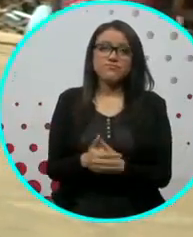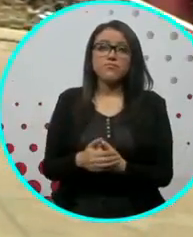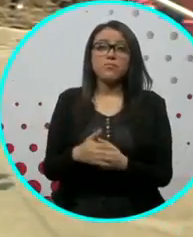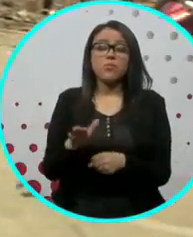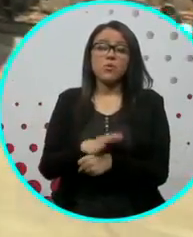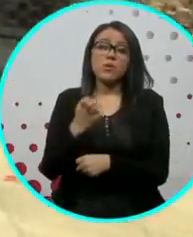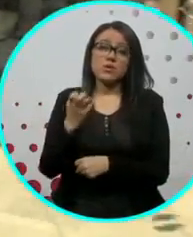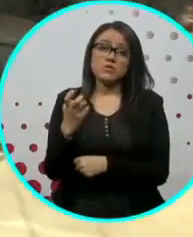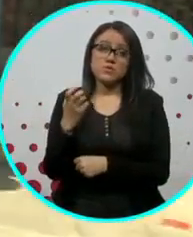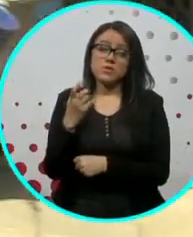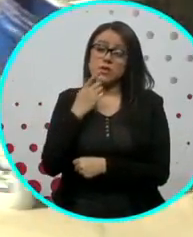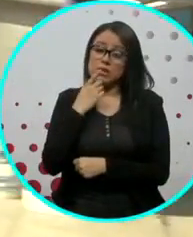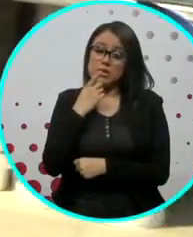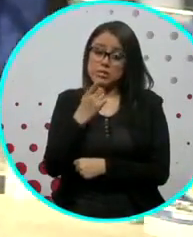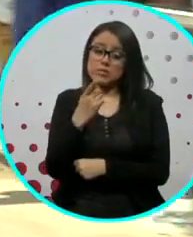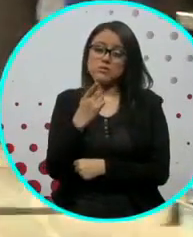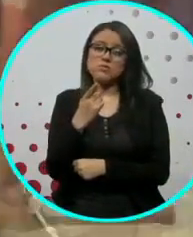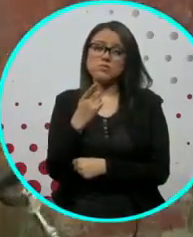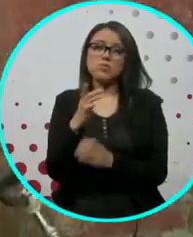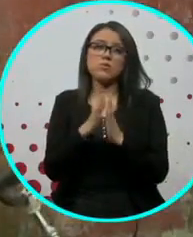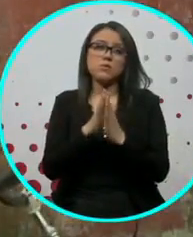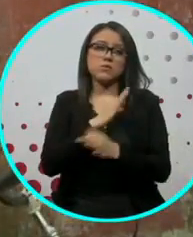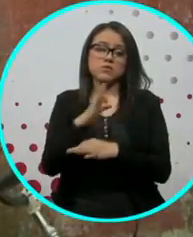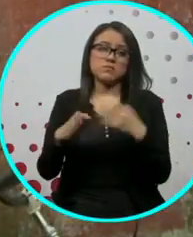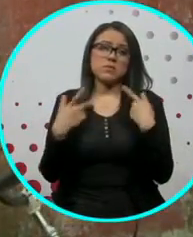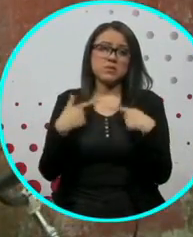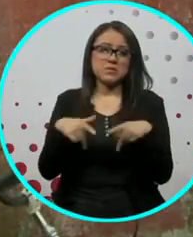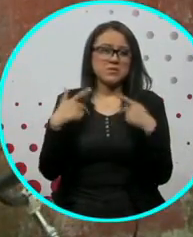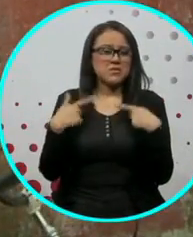recurro al público